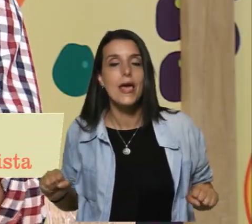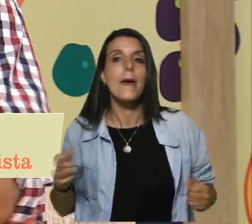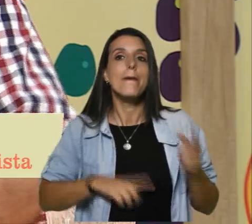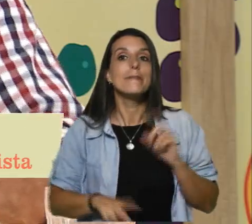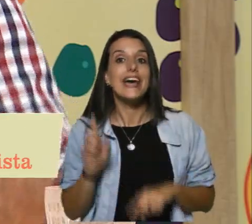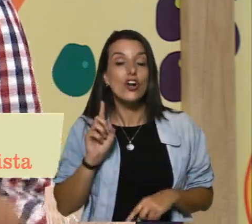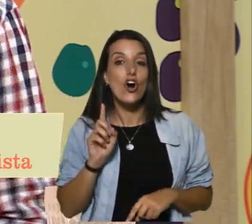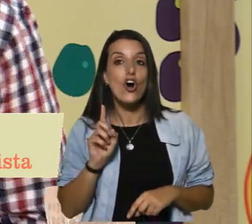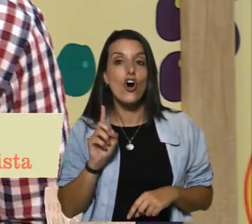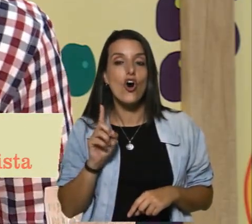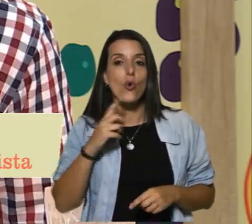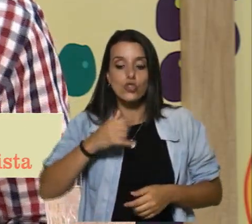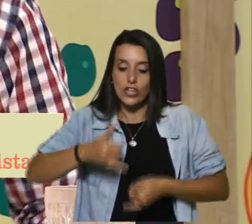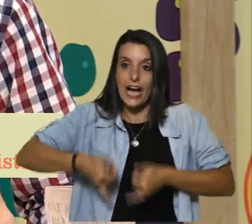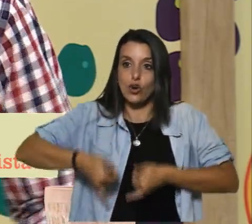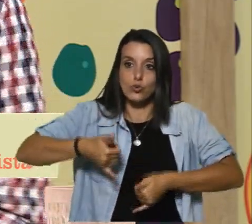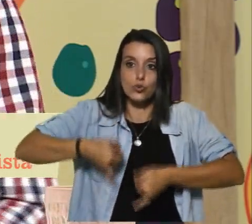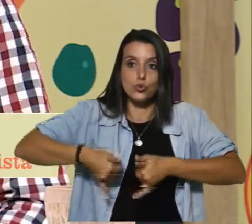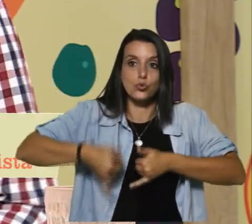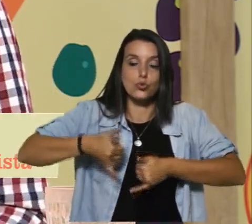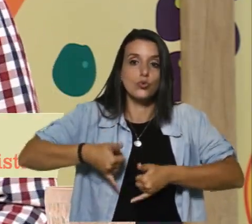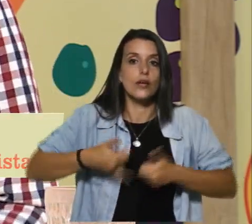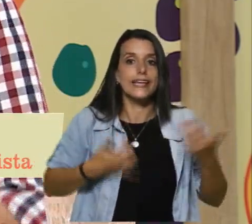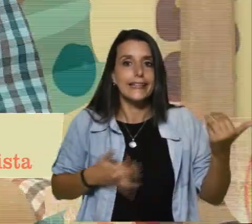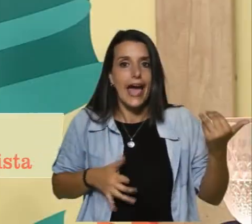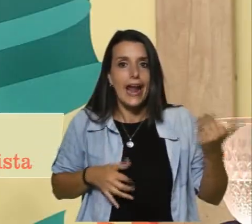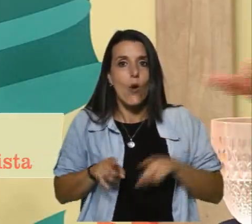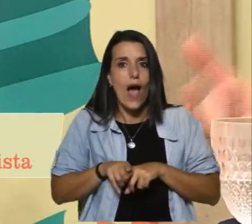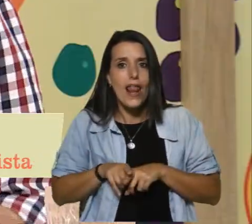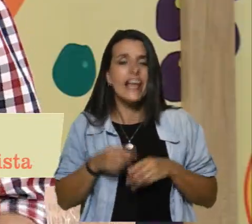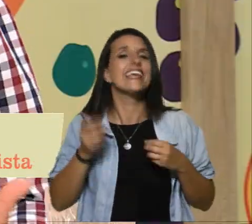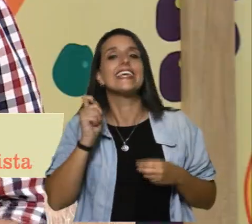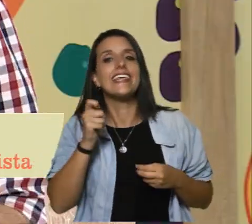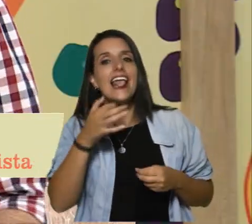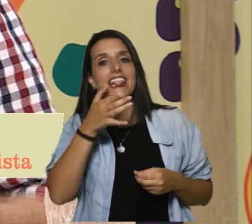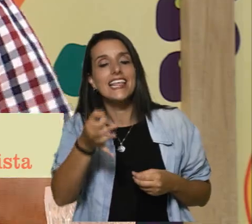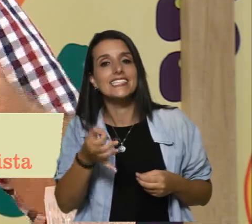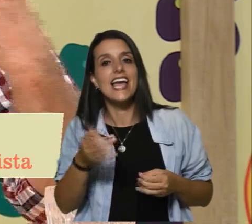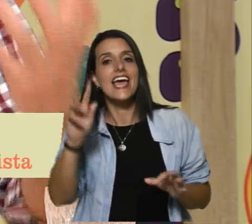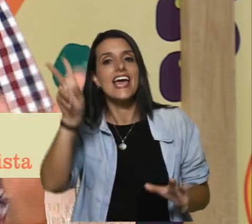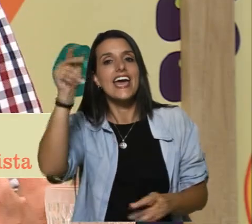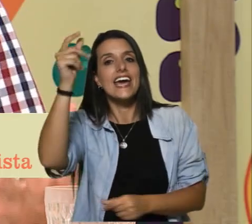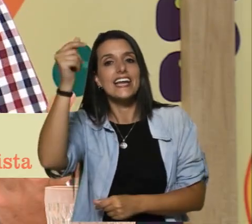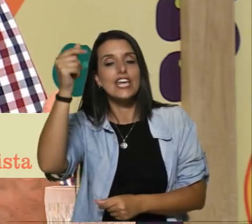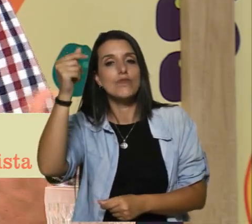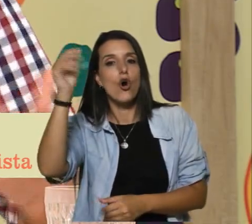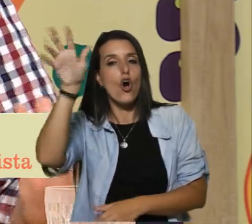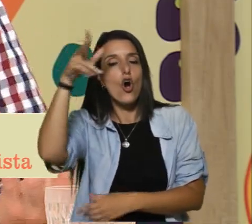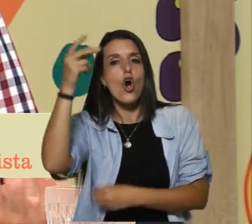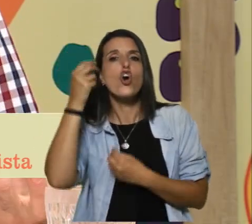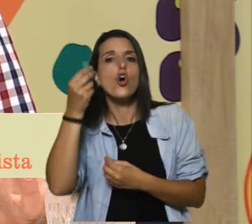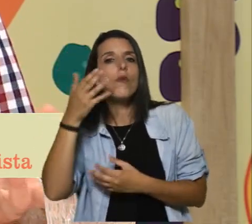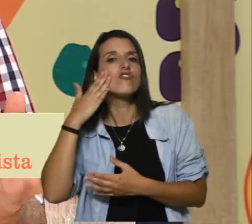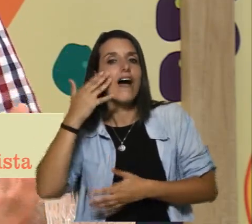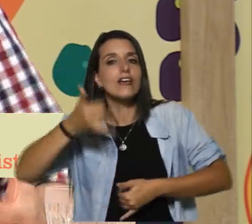Pero el taconeo, ¿va con la guitarra? ¿Quién marca el ritmo cuando hay una bailadora o un